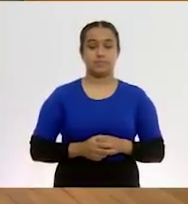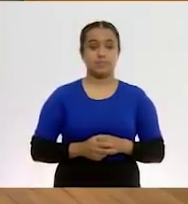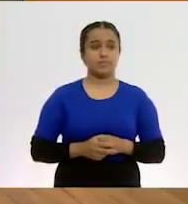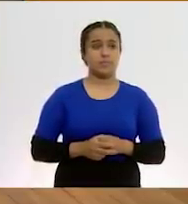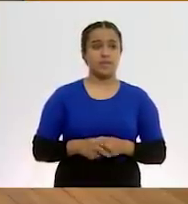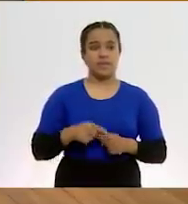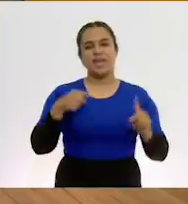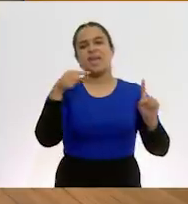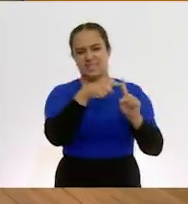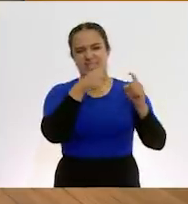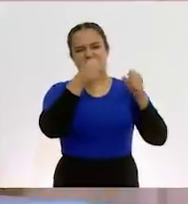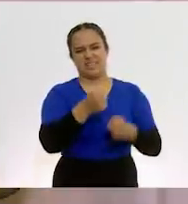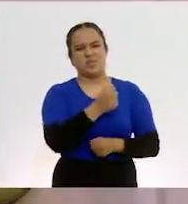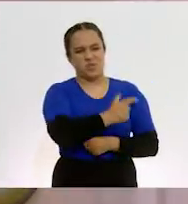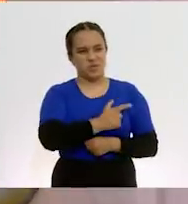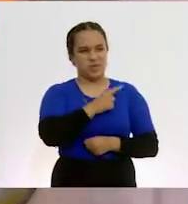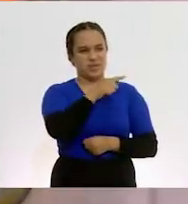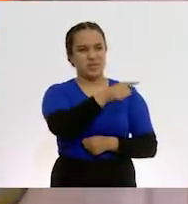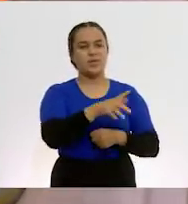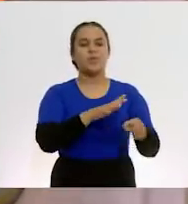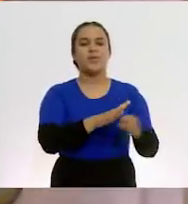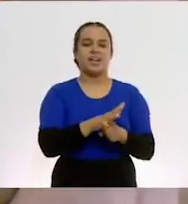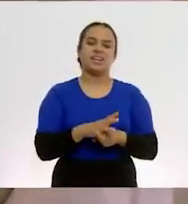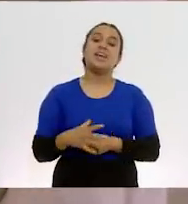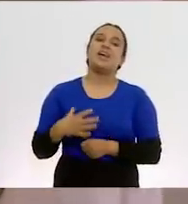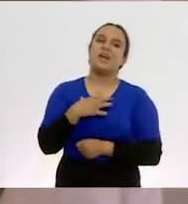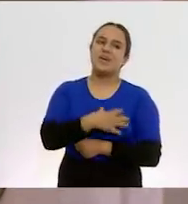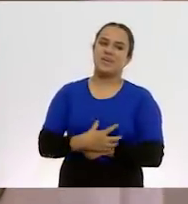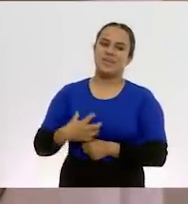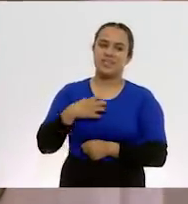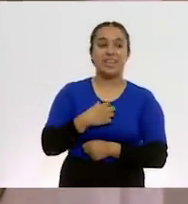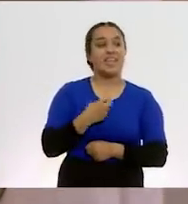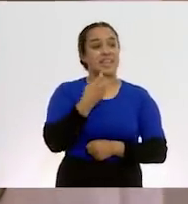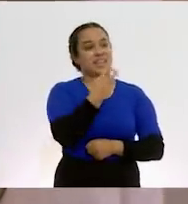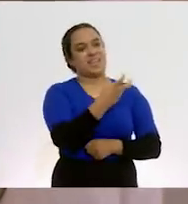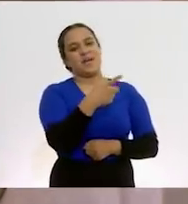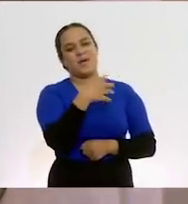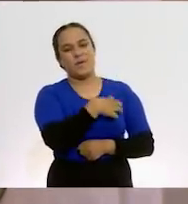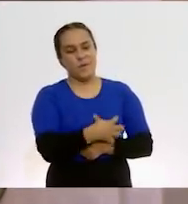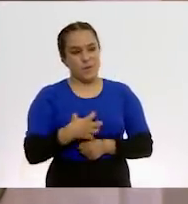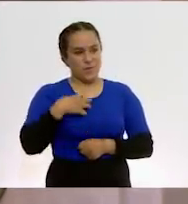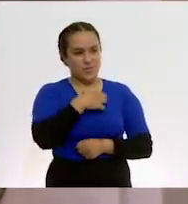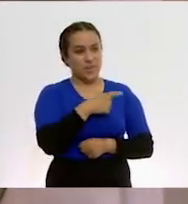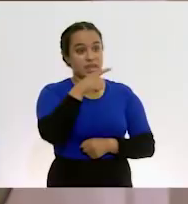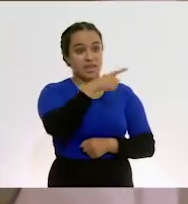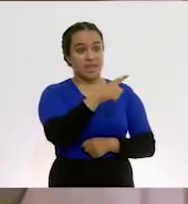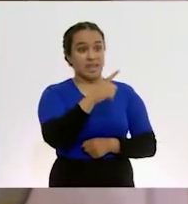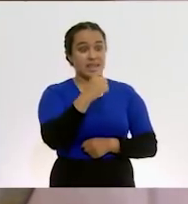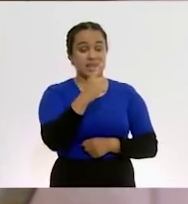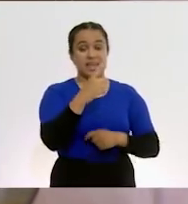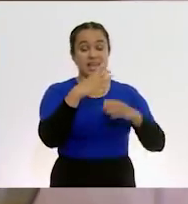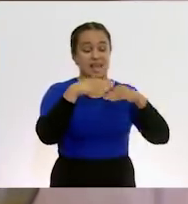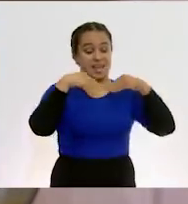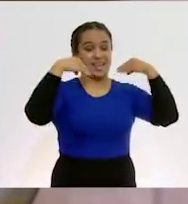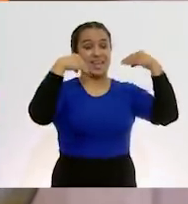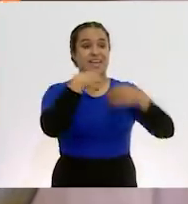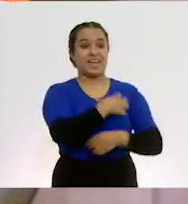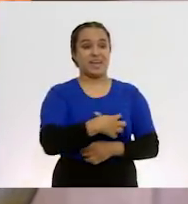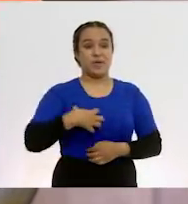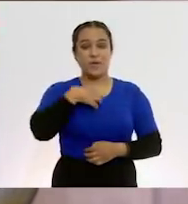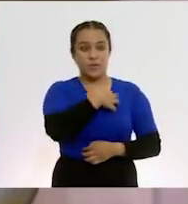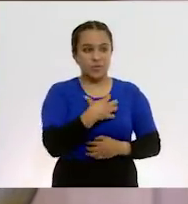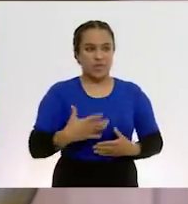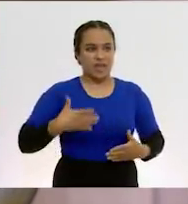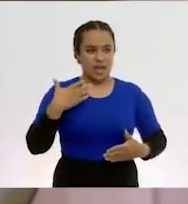sé que esta te va a gustar mucho. Ah, esa está contenta. Esa está contenta. Esta es una ficha, pues contenta,